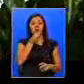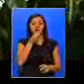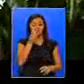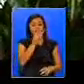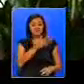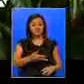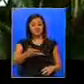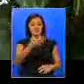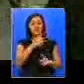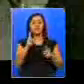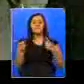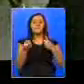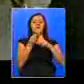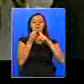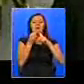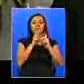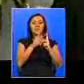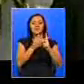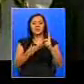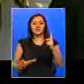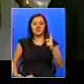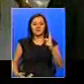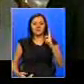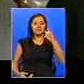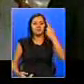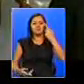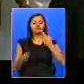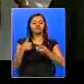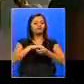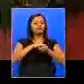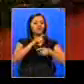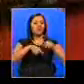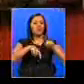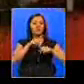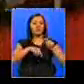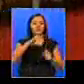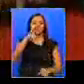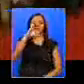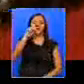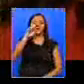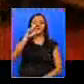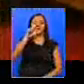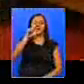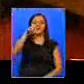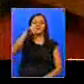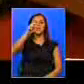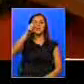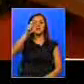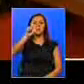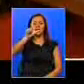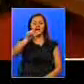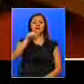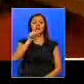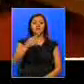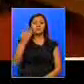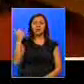es el primer vicepresidente, un querido amigo, Miguel Díaz-Canel, ¿no? Él estuvo aquí en el